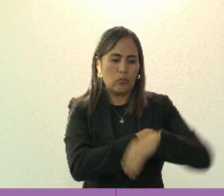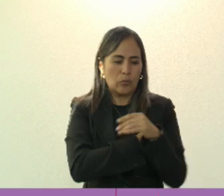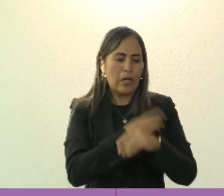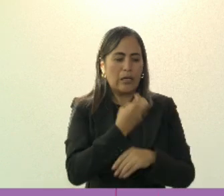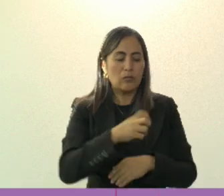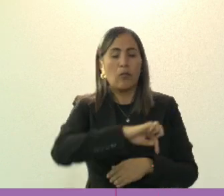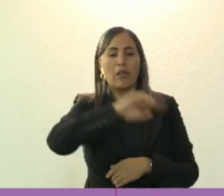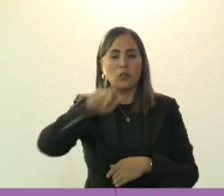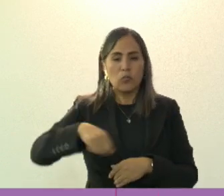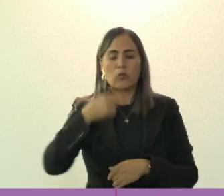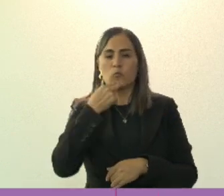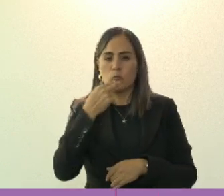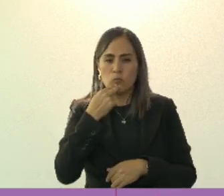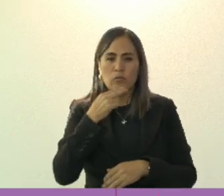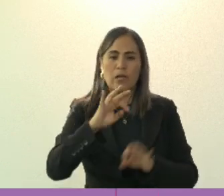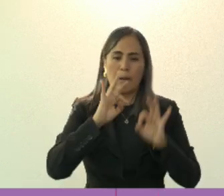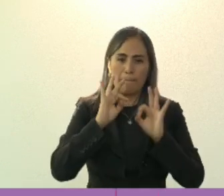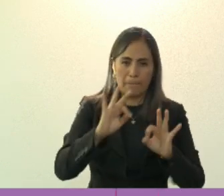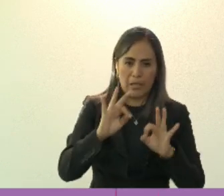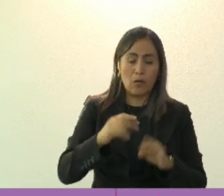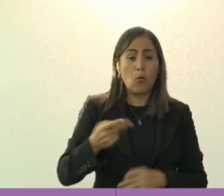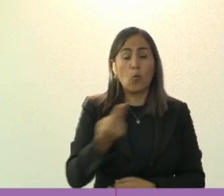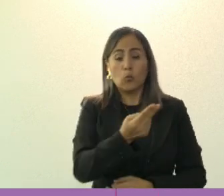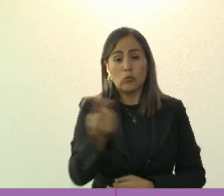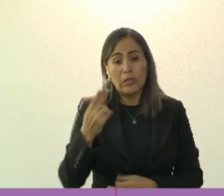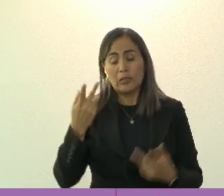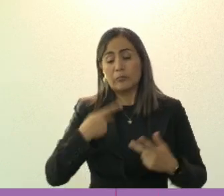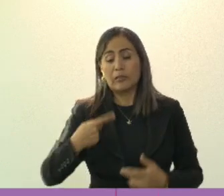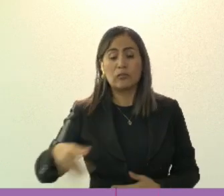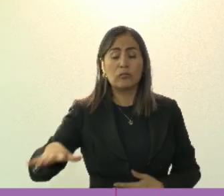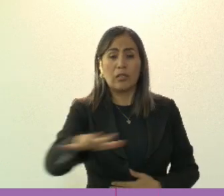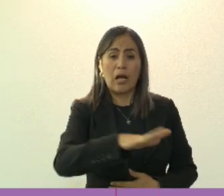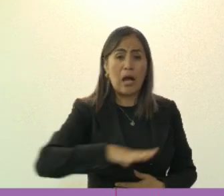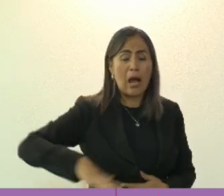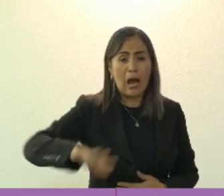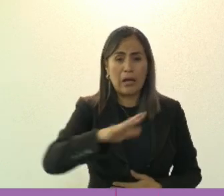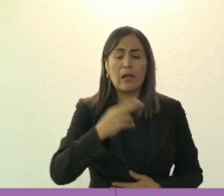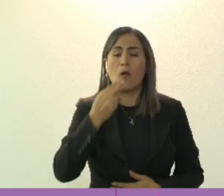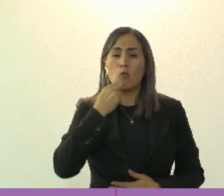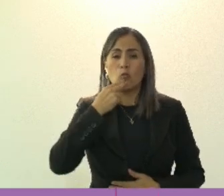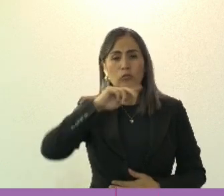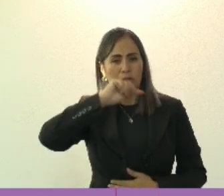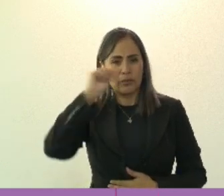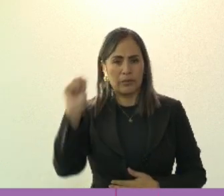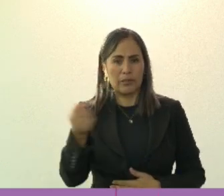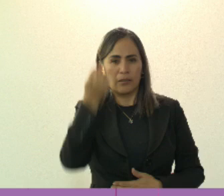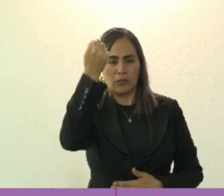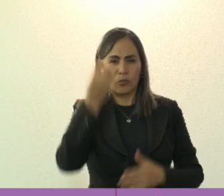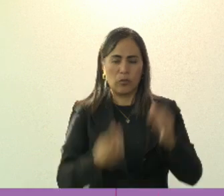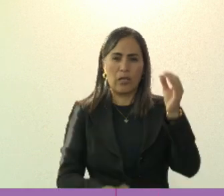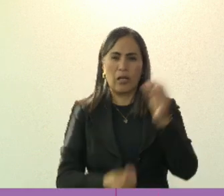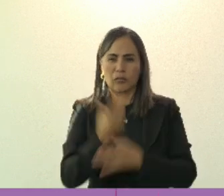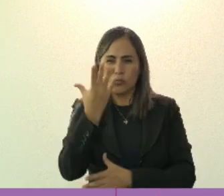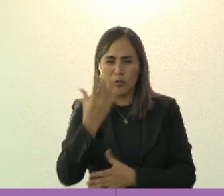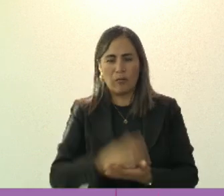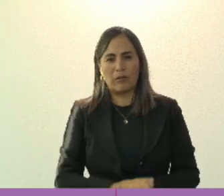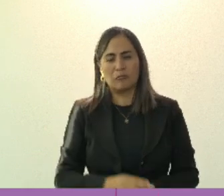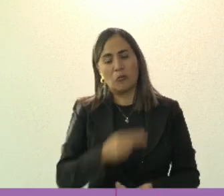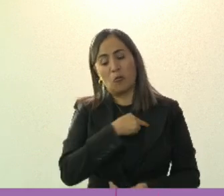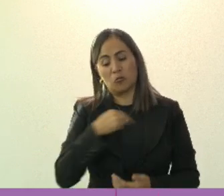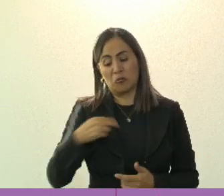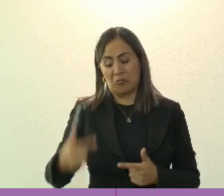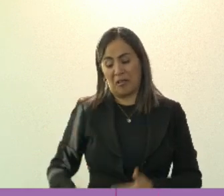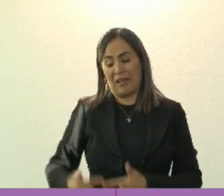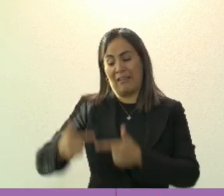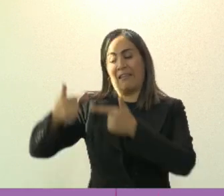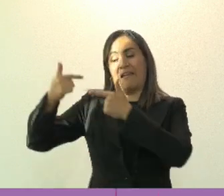útiles. Si son sociedad civil, entren en las nuevas tecnologías. Uno que es generación timbiriche, de